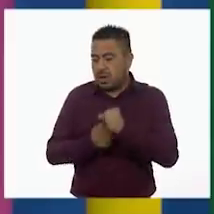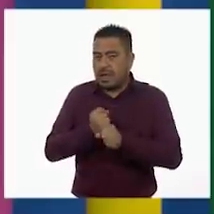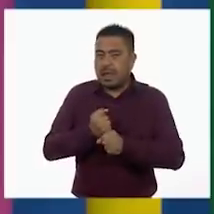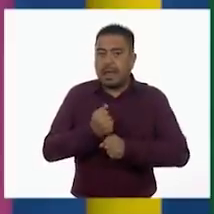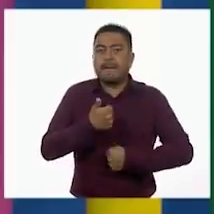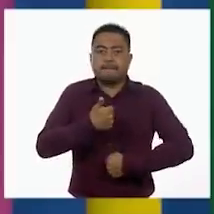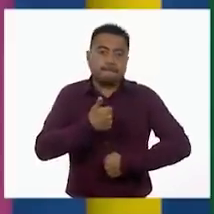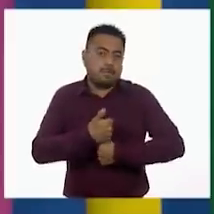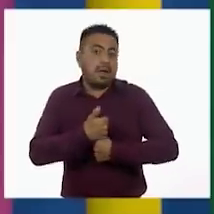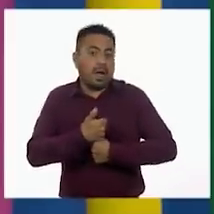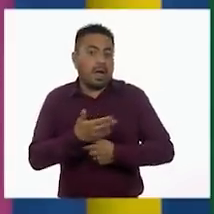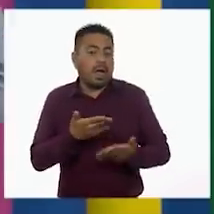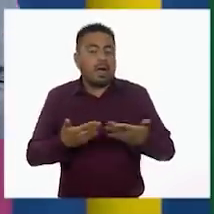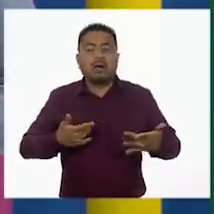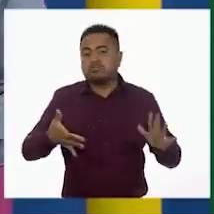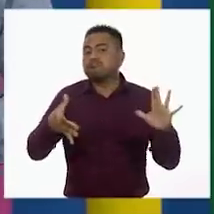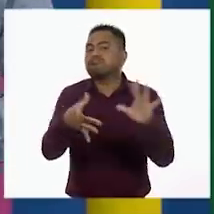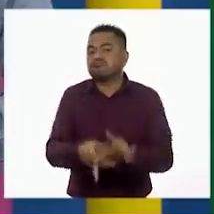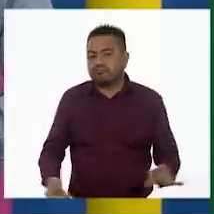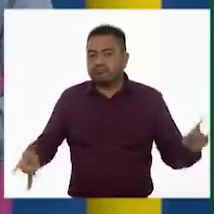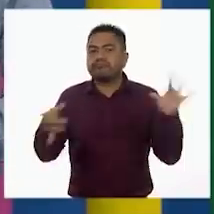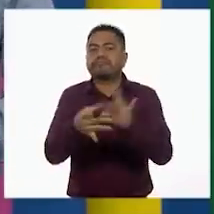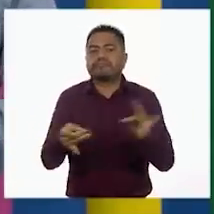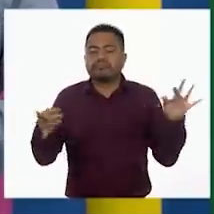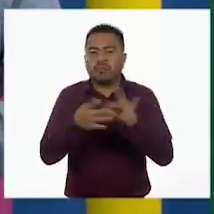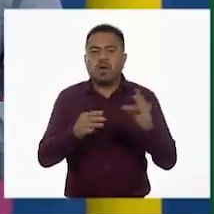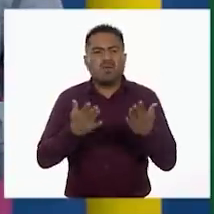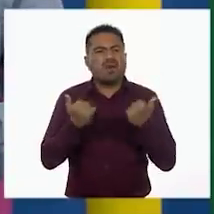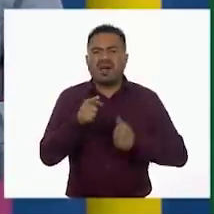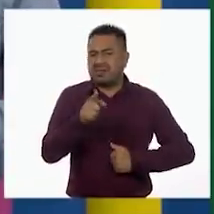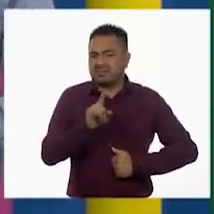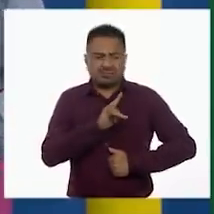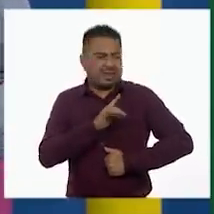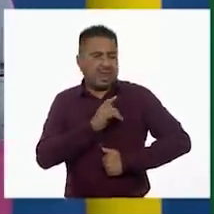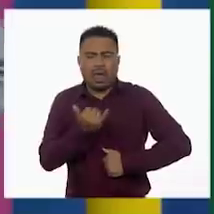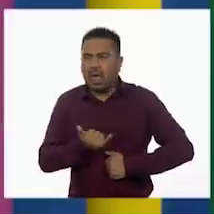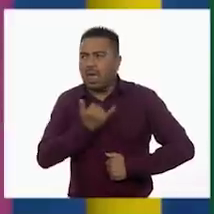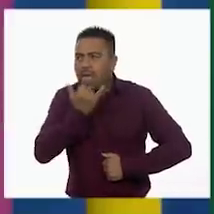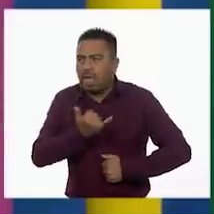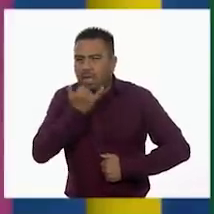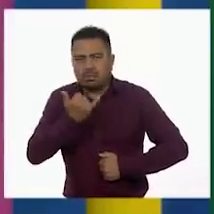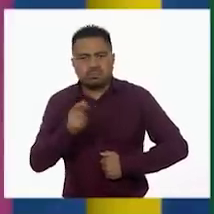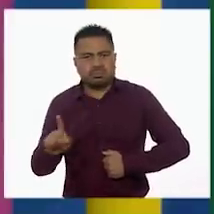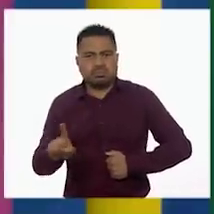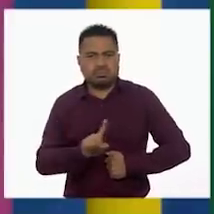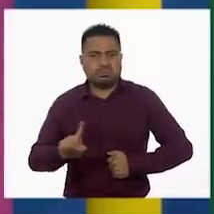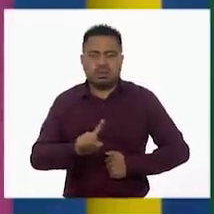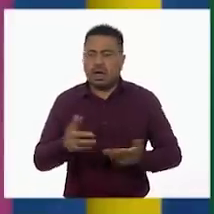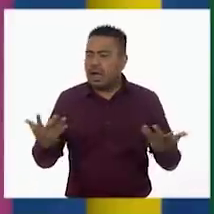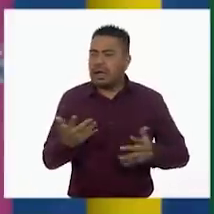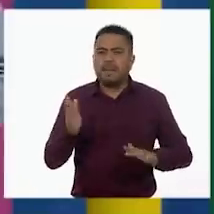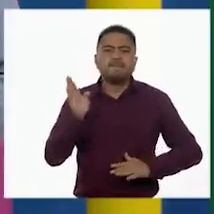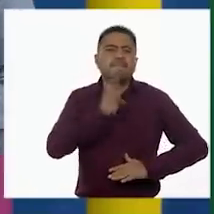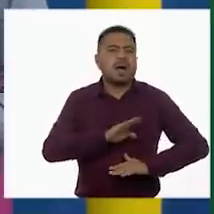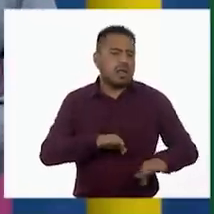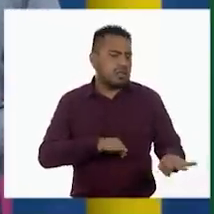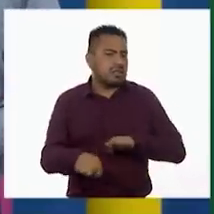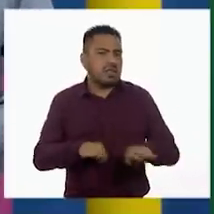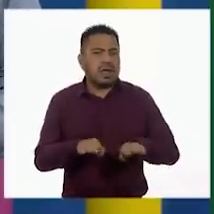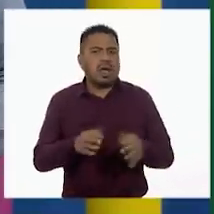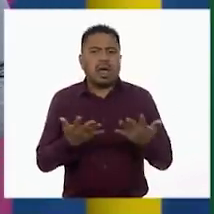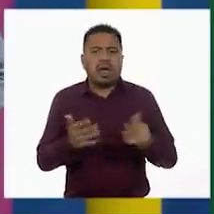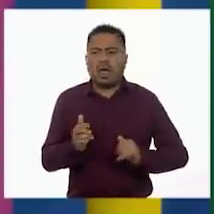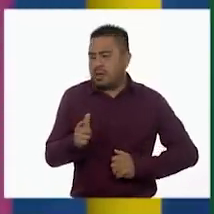primaria. Y quiero comentarles que no tengan miedo de equivocarse o de hacer mal el trabajo, ya que